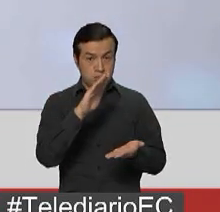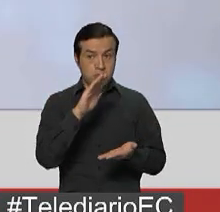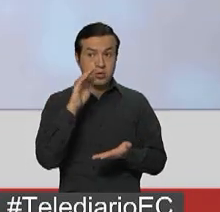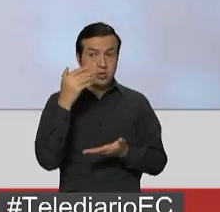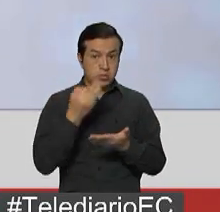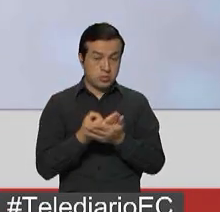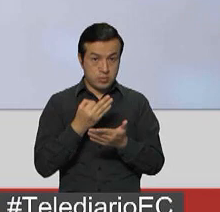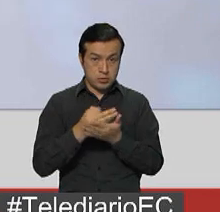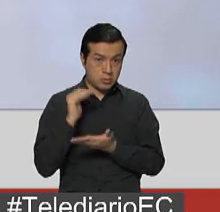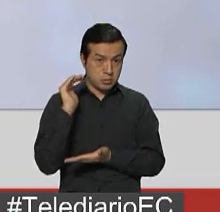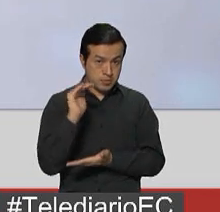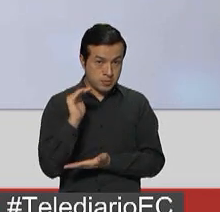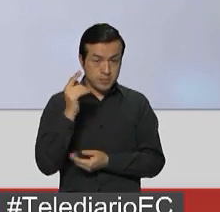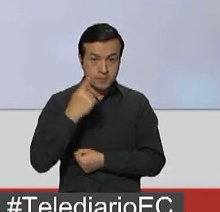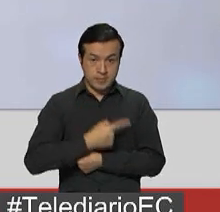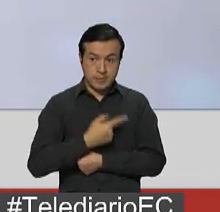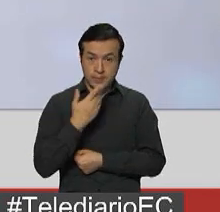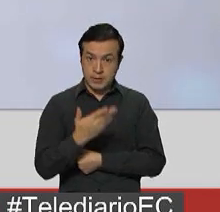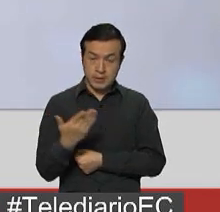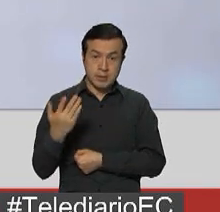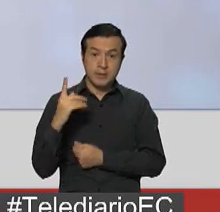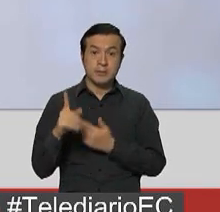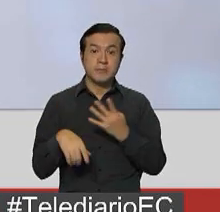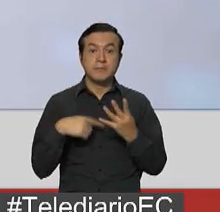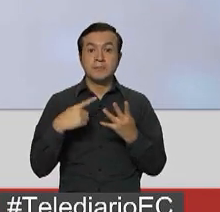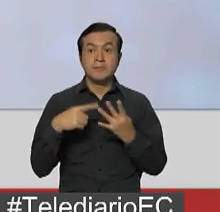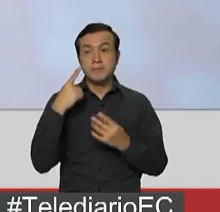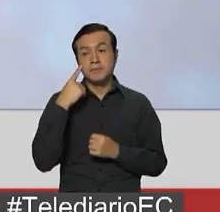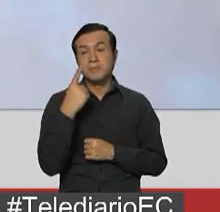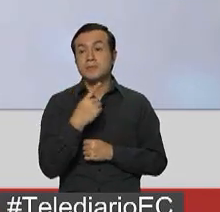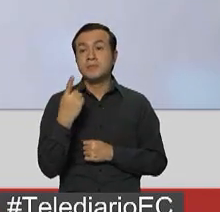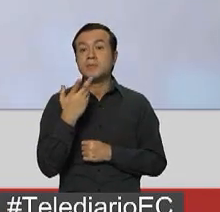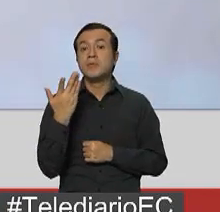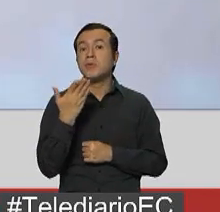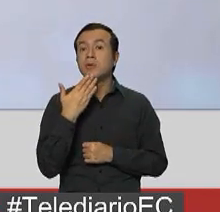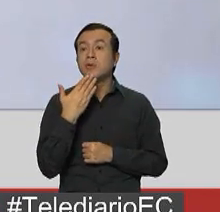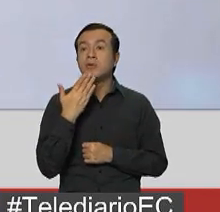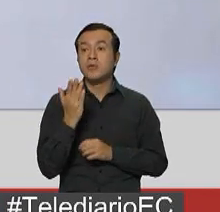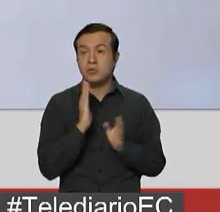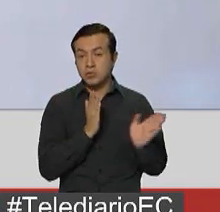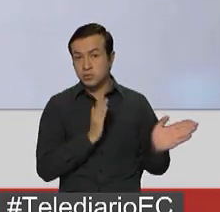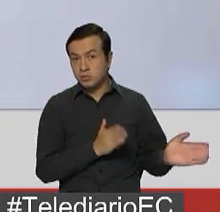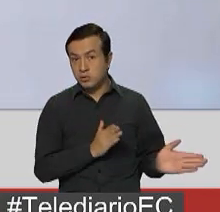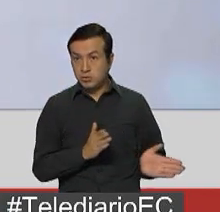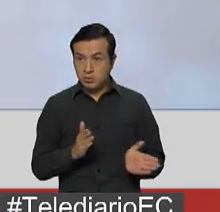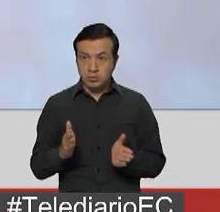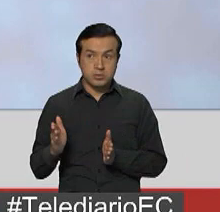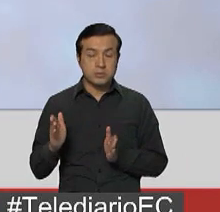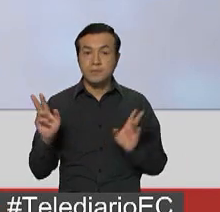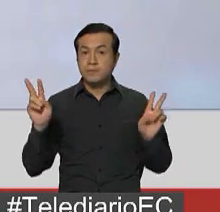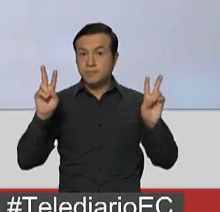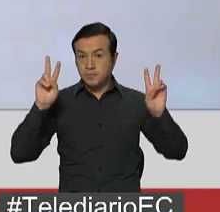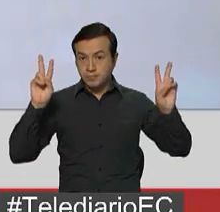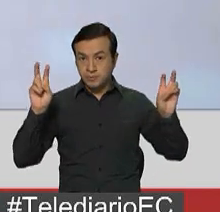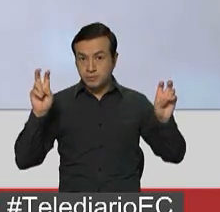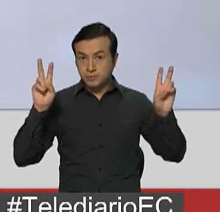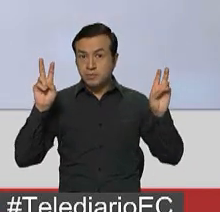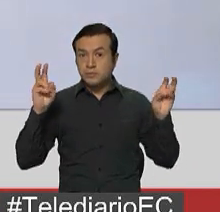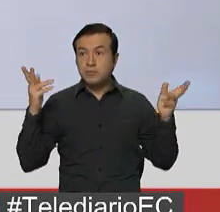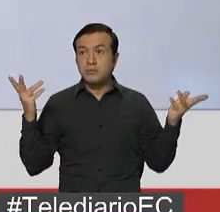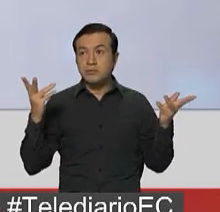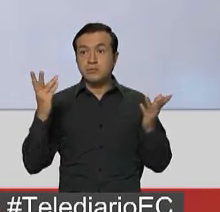debes entes del mismo día y de iu la identificación correspondiente de él